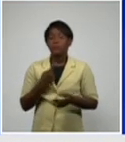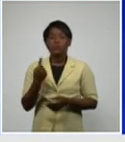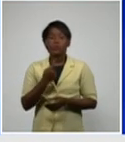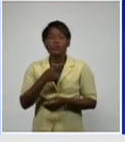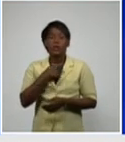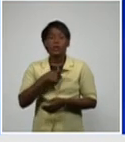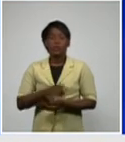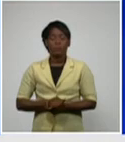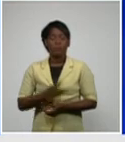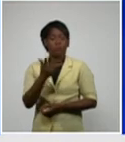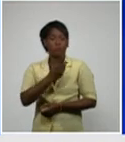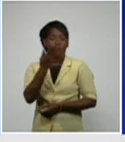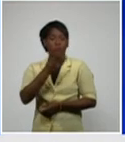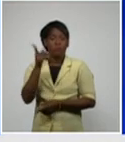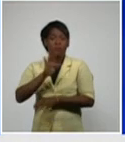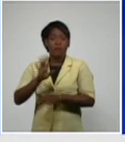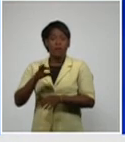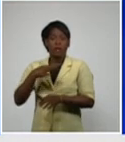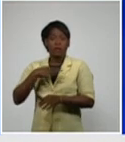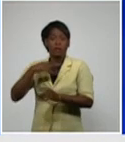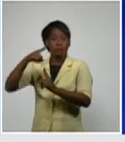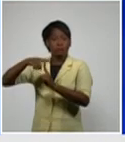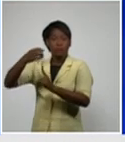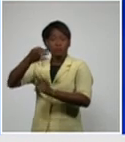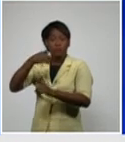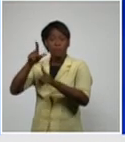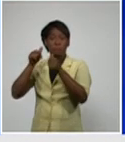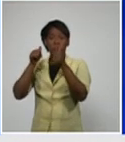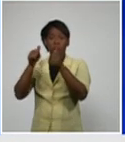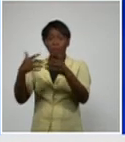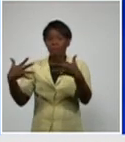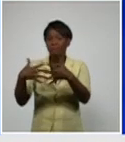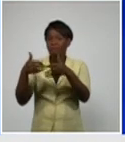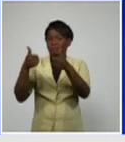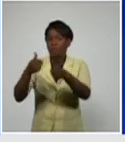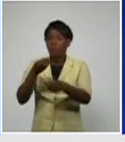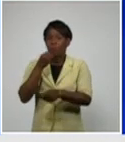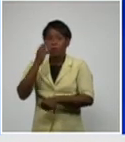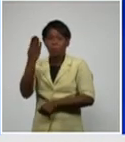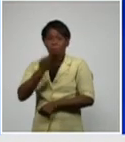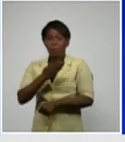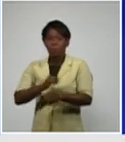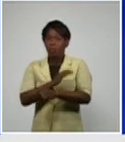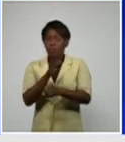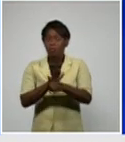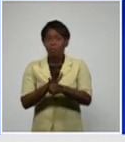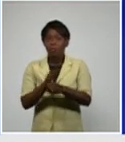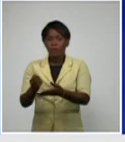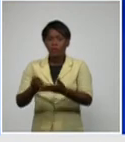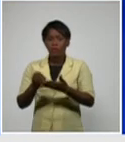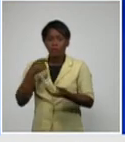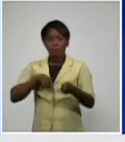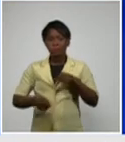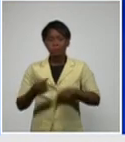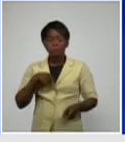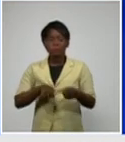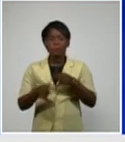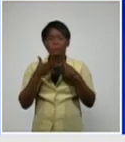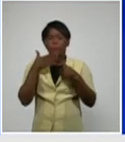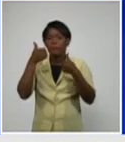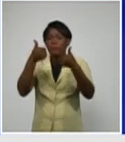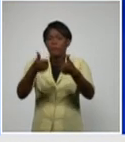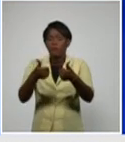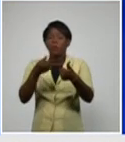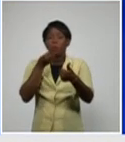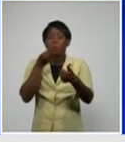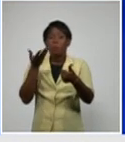ya aprobadas, que son vacunas que han demostrado que son capaces de producir anticuerpos neutralizantes suficientes sin